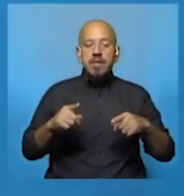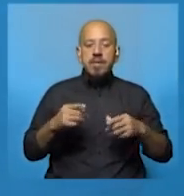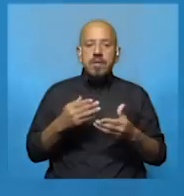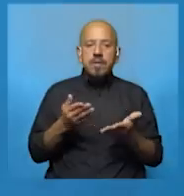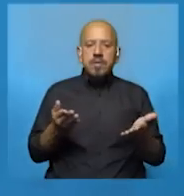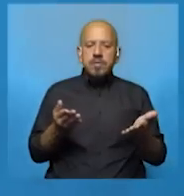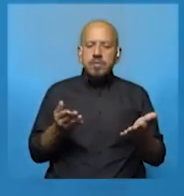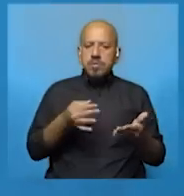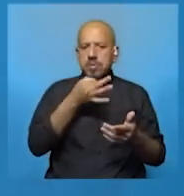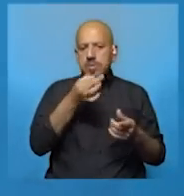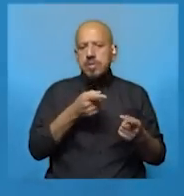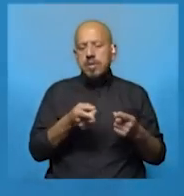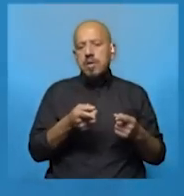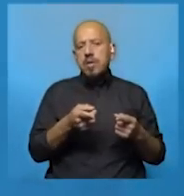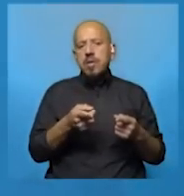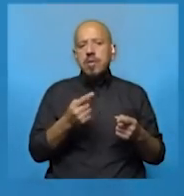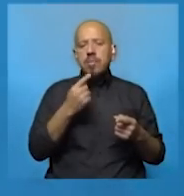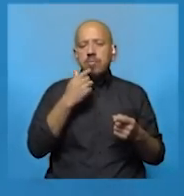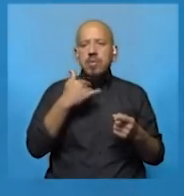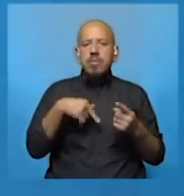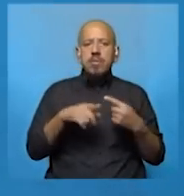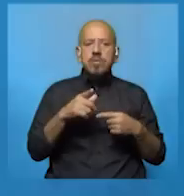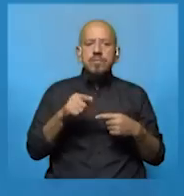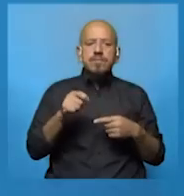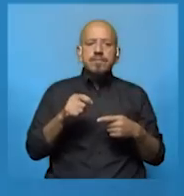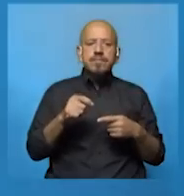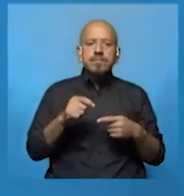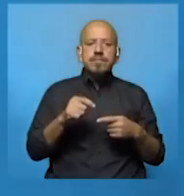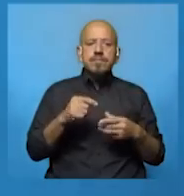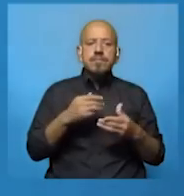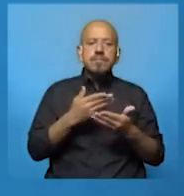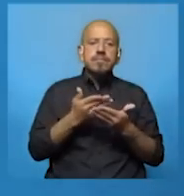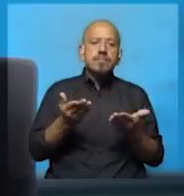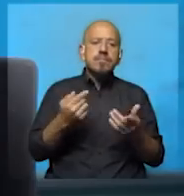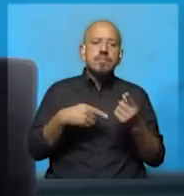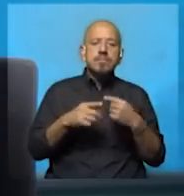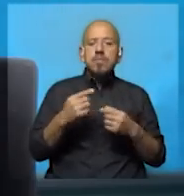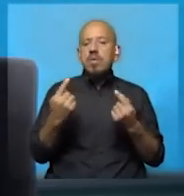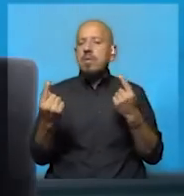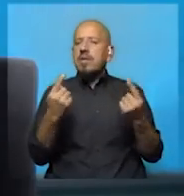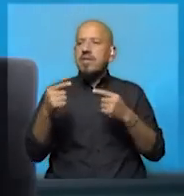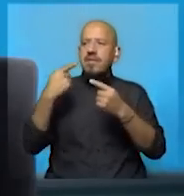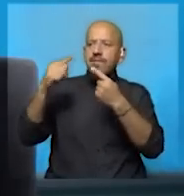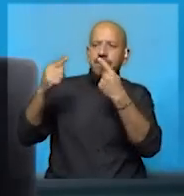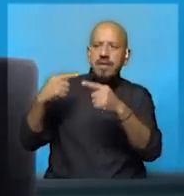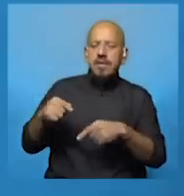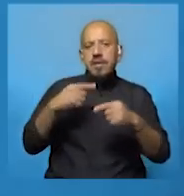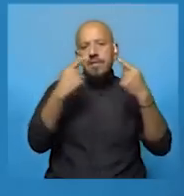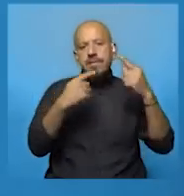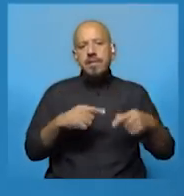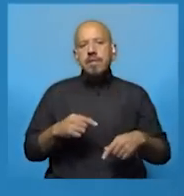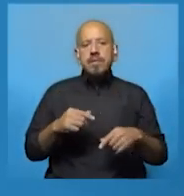de como se dice en la jerga judicial de una dosimetría penal o de una proporcionalidad